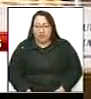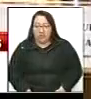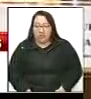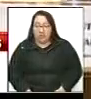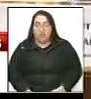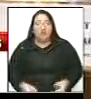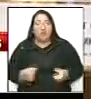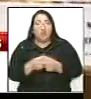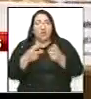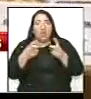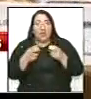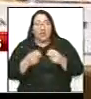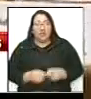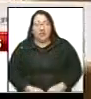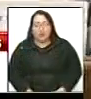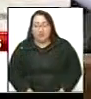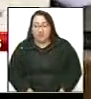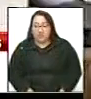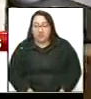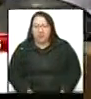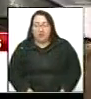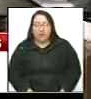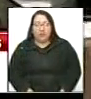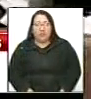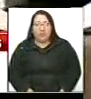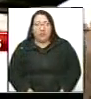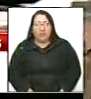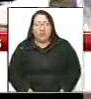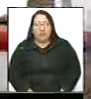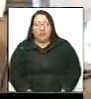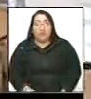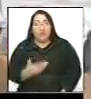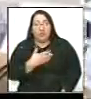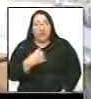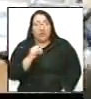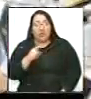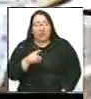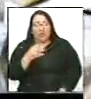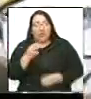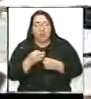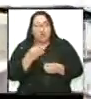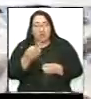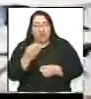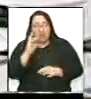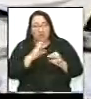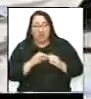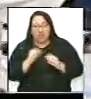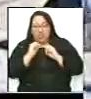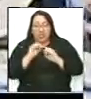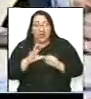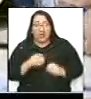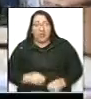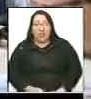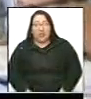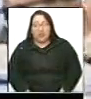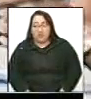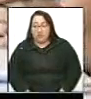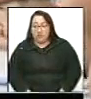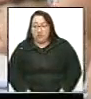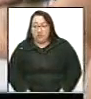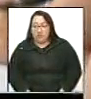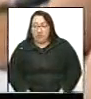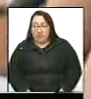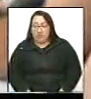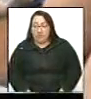Congresista Galarreta. No, presidente, en relación a eso, en todo caso, le quisiera trasladarle esa inquietud a la Secretaría Técnica, la inquietud de congresista Velázquez,